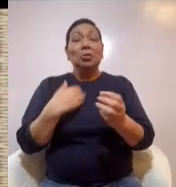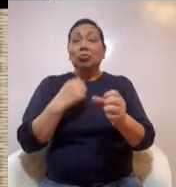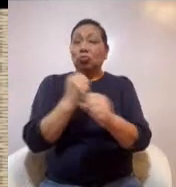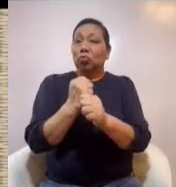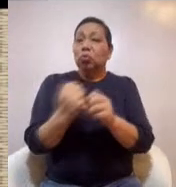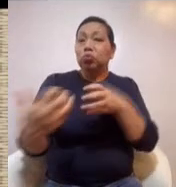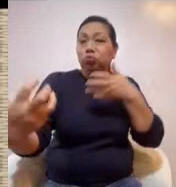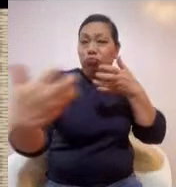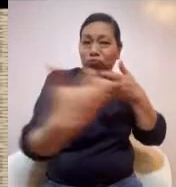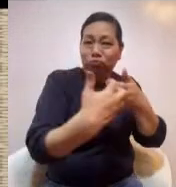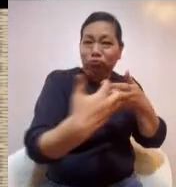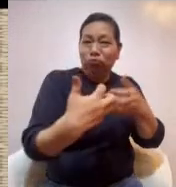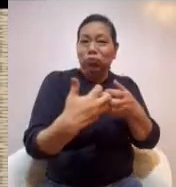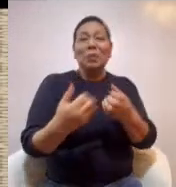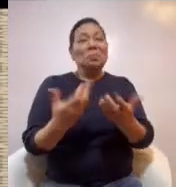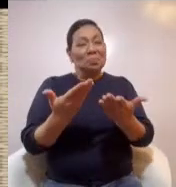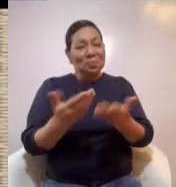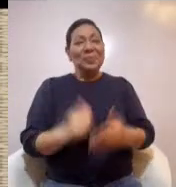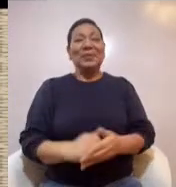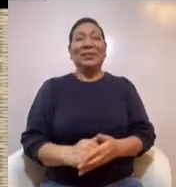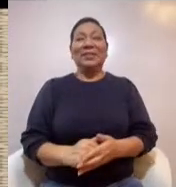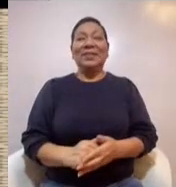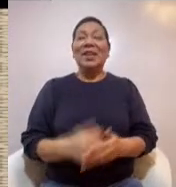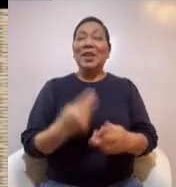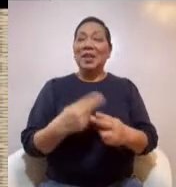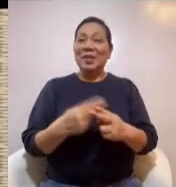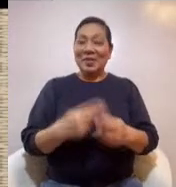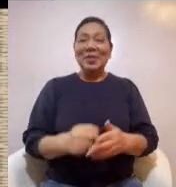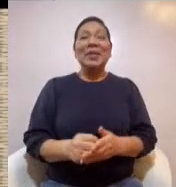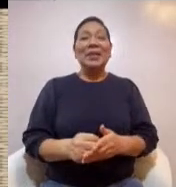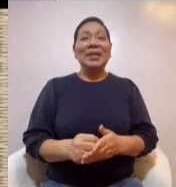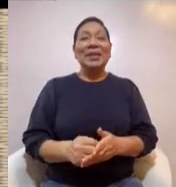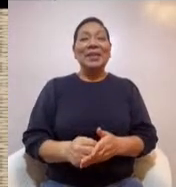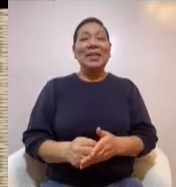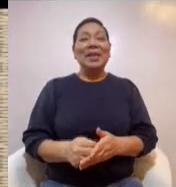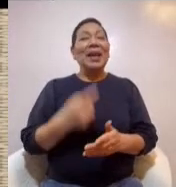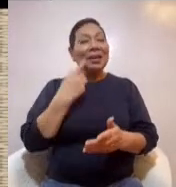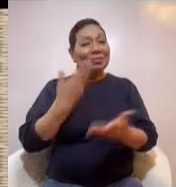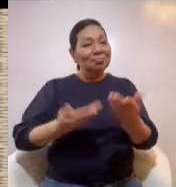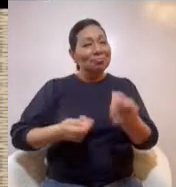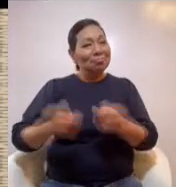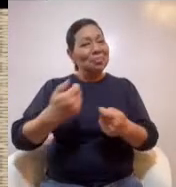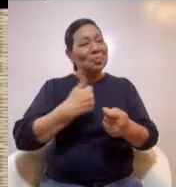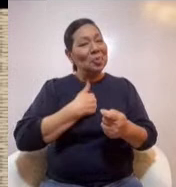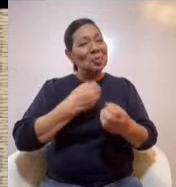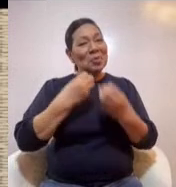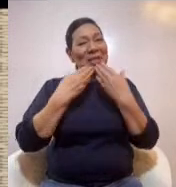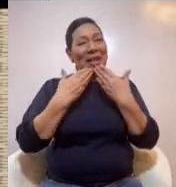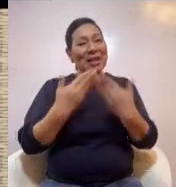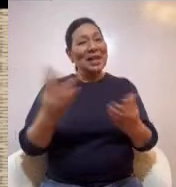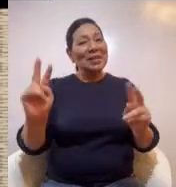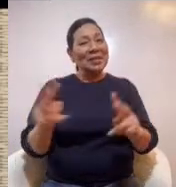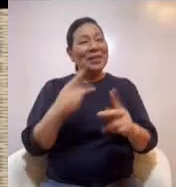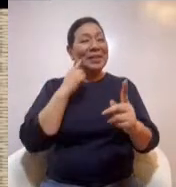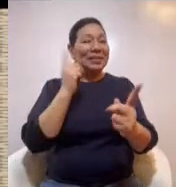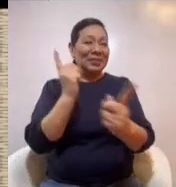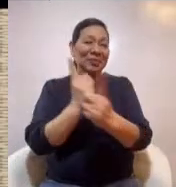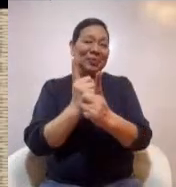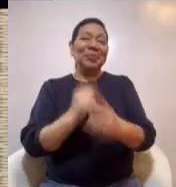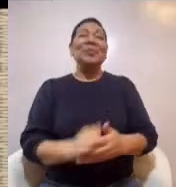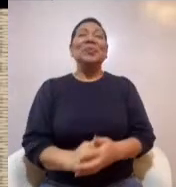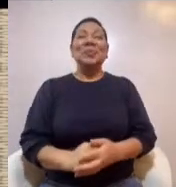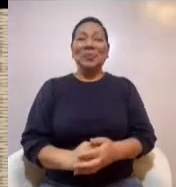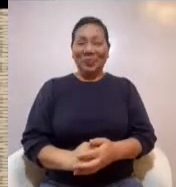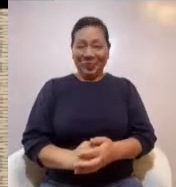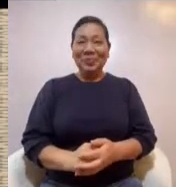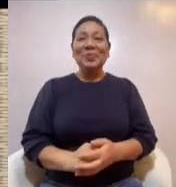allá, sino para trabajar conjuntamente, estamos a la orden. En nombre de la Comisión Interamericana y del Mecanismo Propio, muchísimas gracias por esta